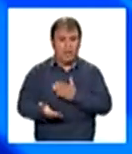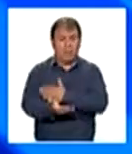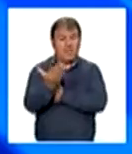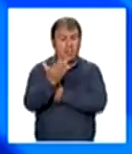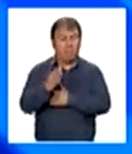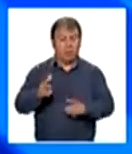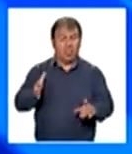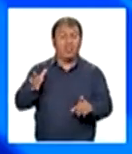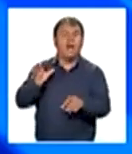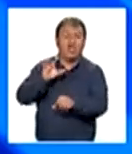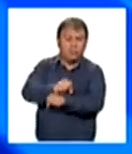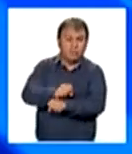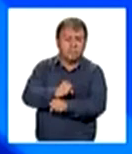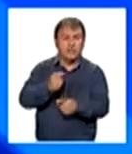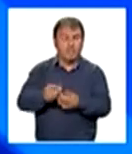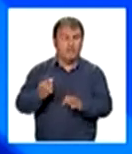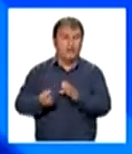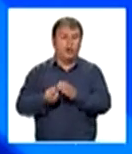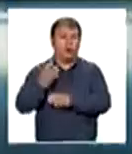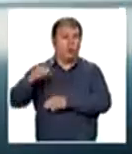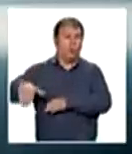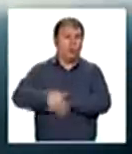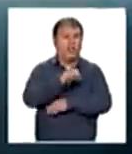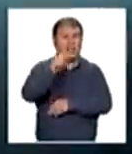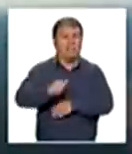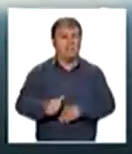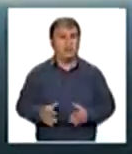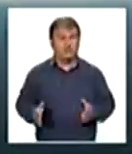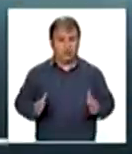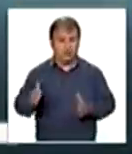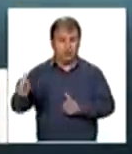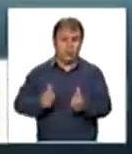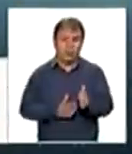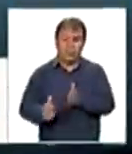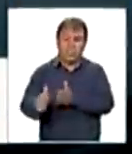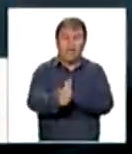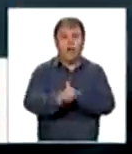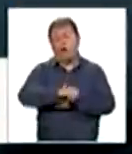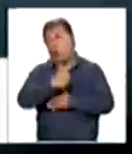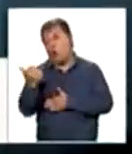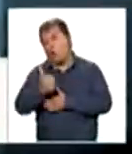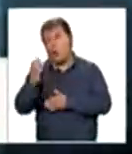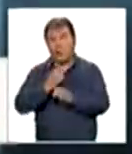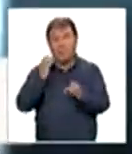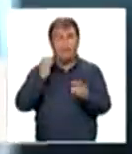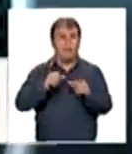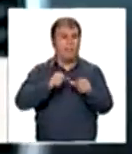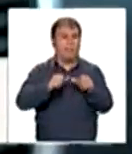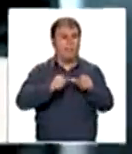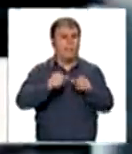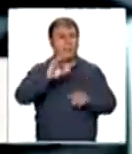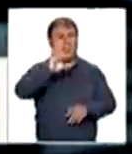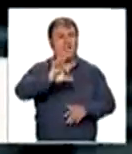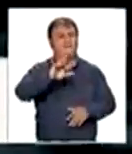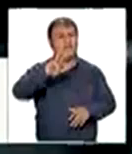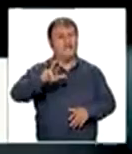fue intervenido en la ruta del Corredor Azul. Estoy delante de una custer, otra, ojo, a placa